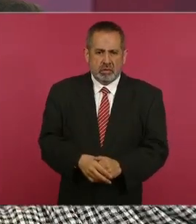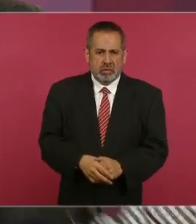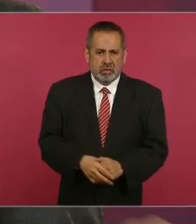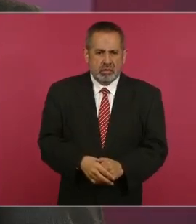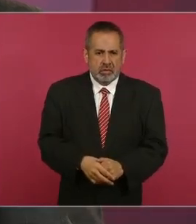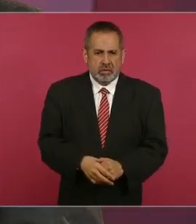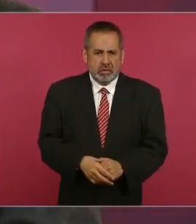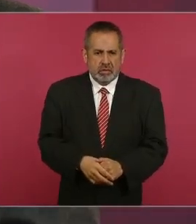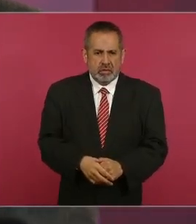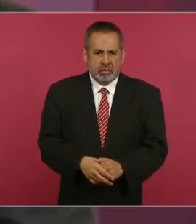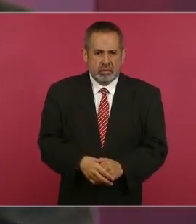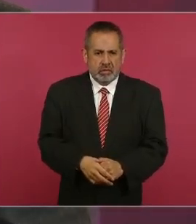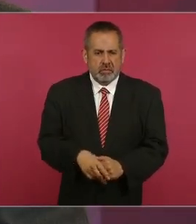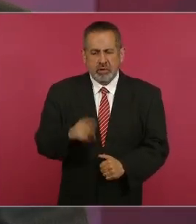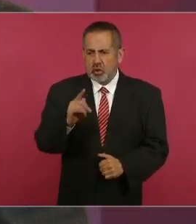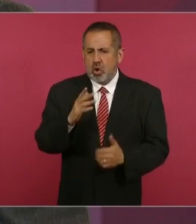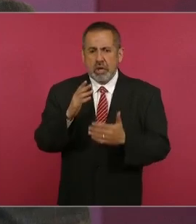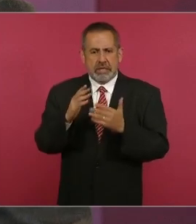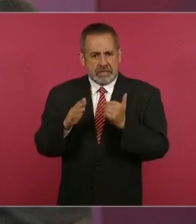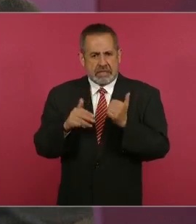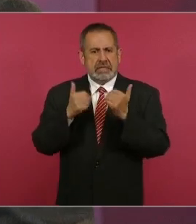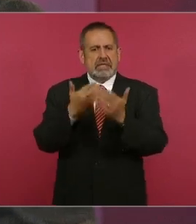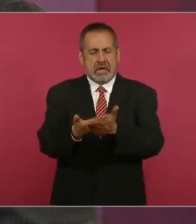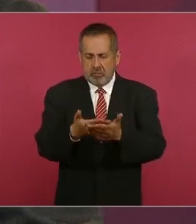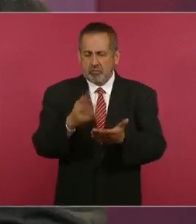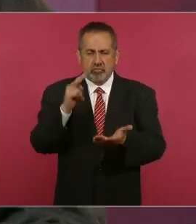pero llegamos.